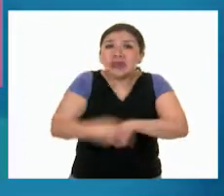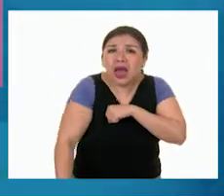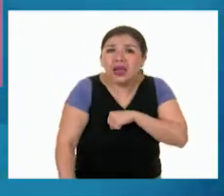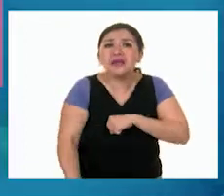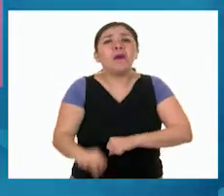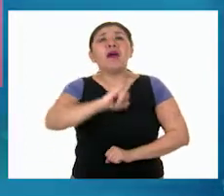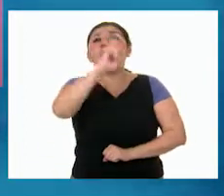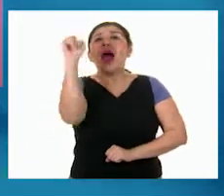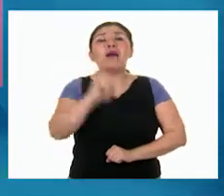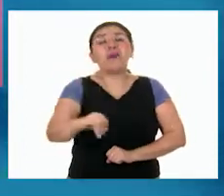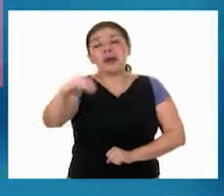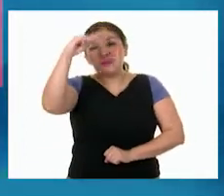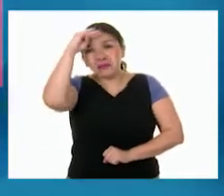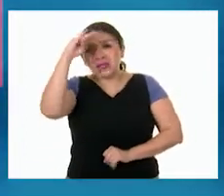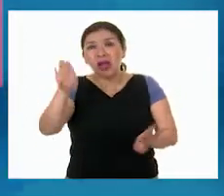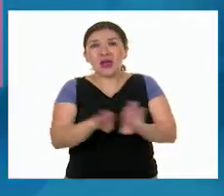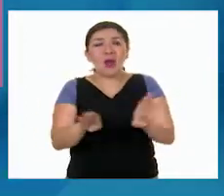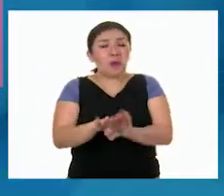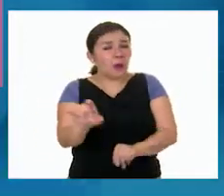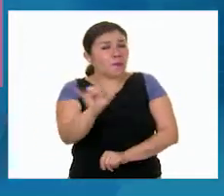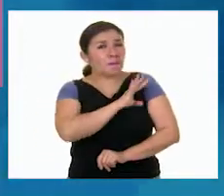nunca supo temerlo.